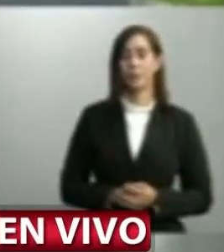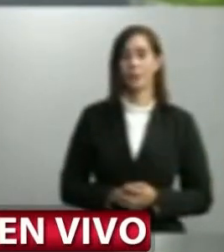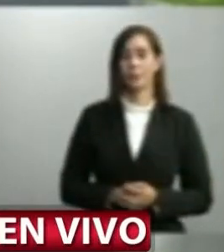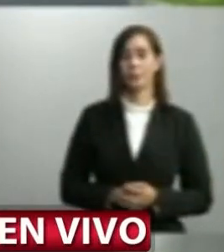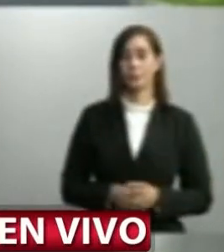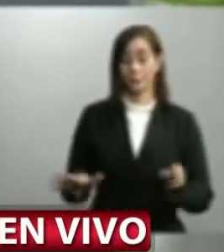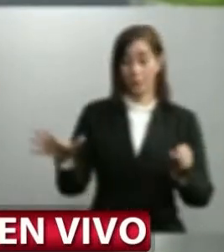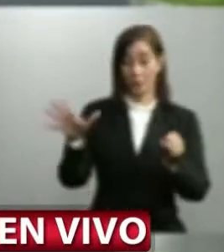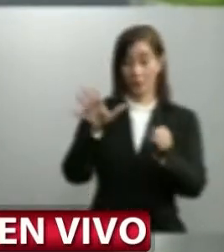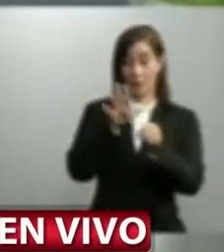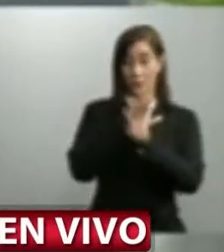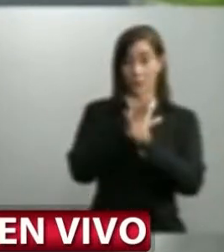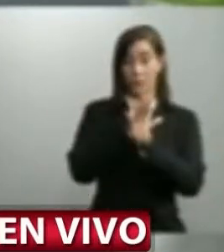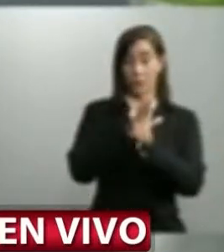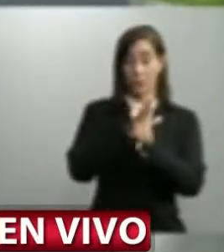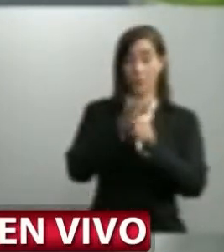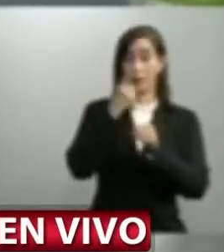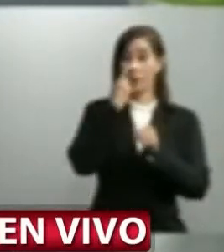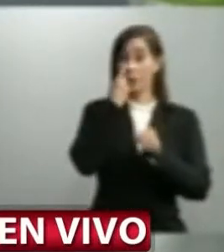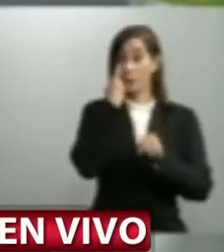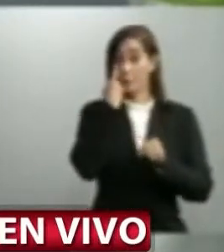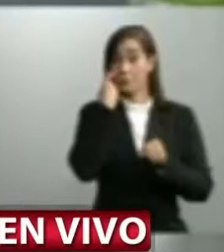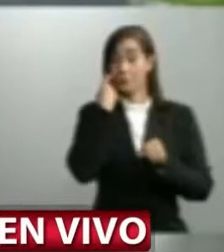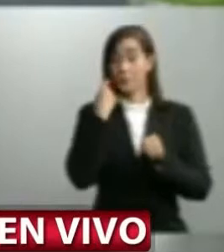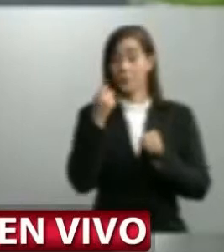El total de pruebas realizadas,